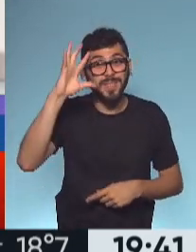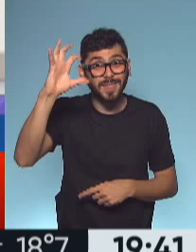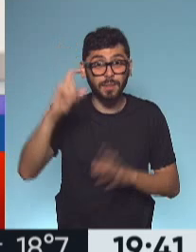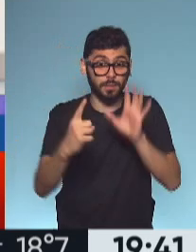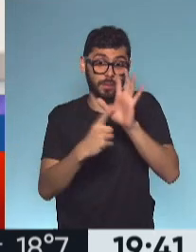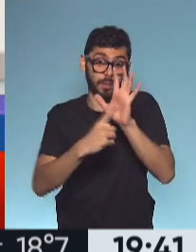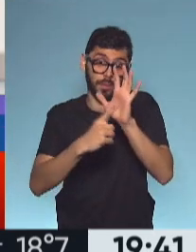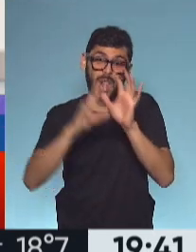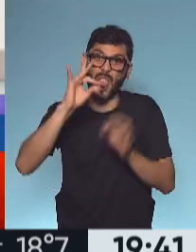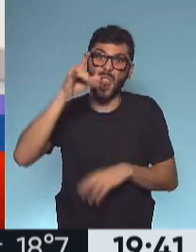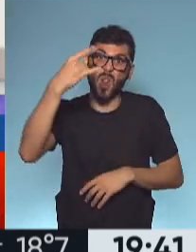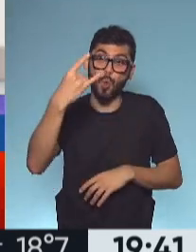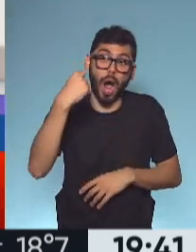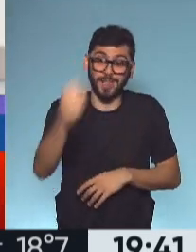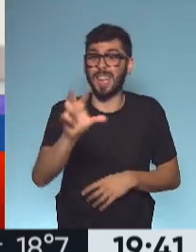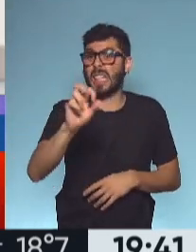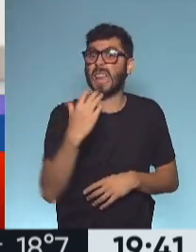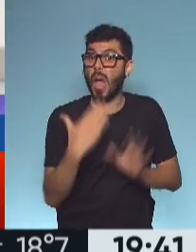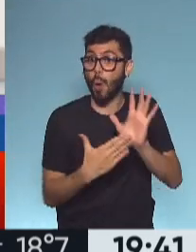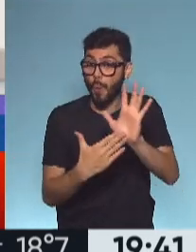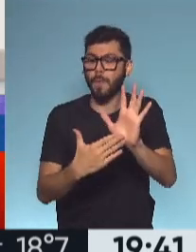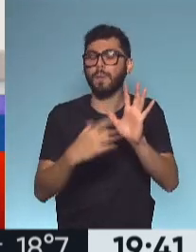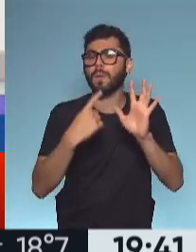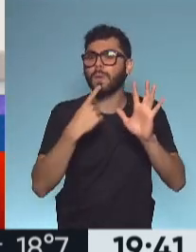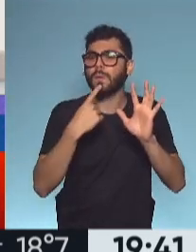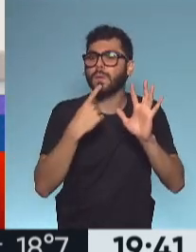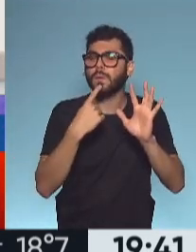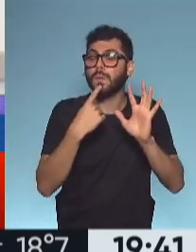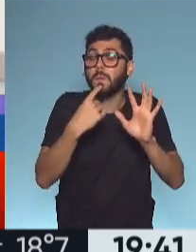este viernes, hasta el 30 de abril, si está muy claro que la idea es